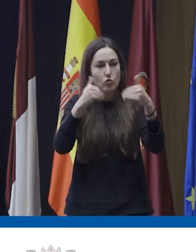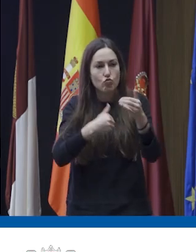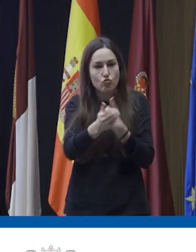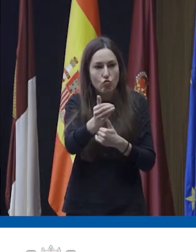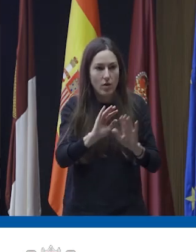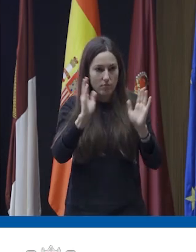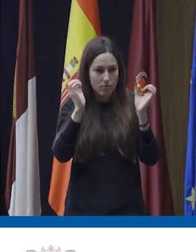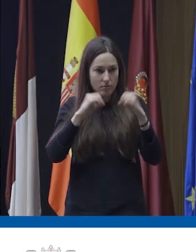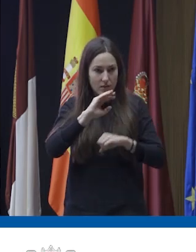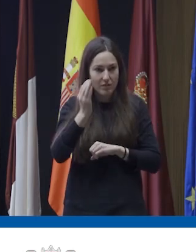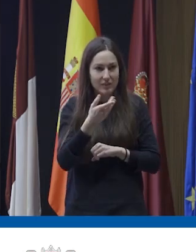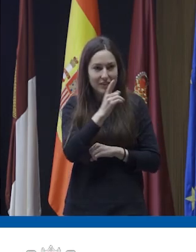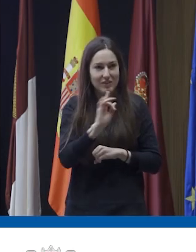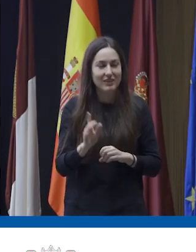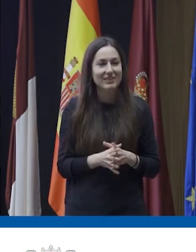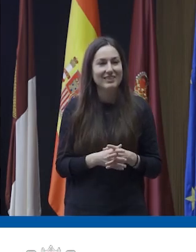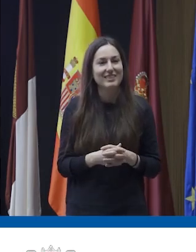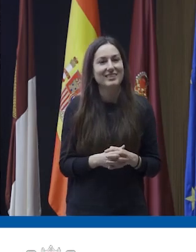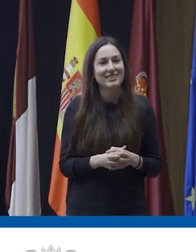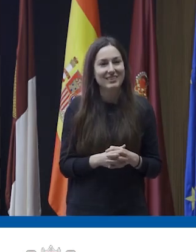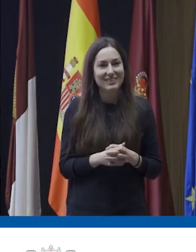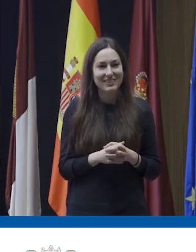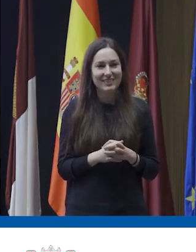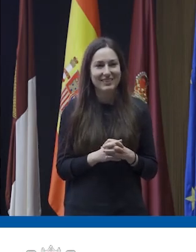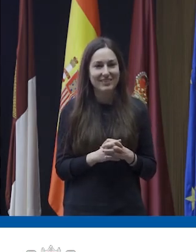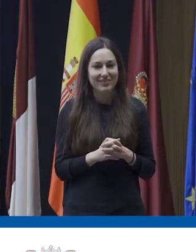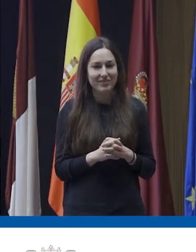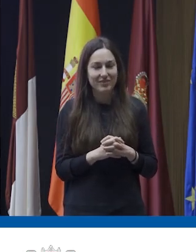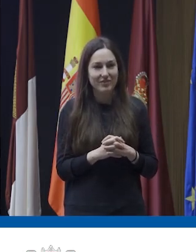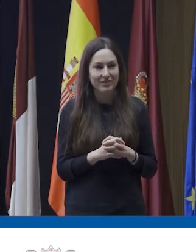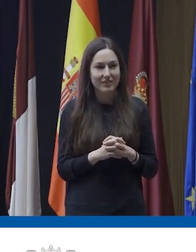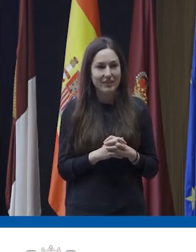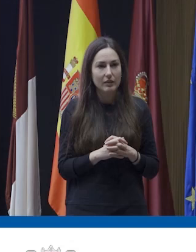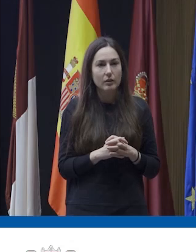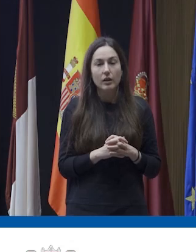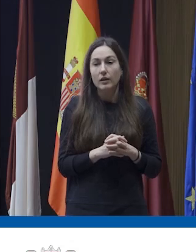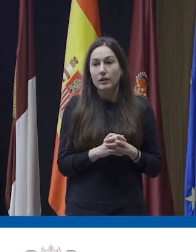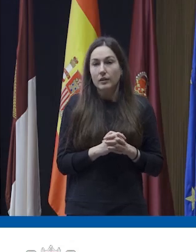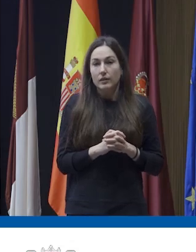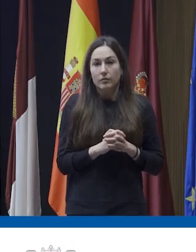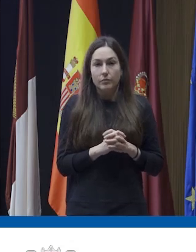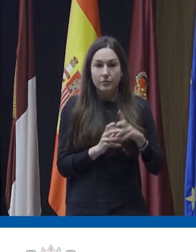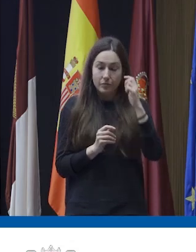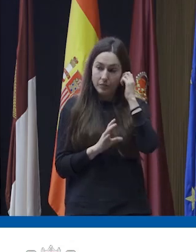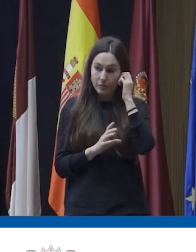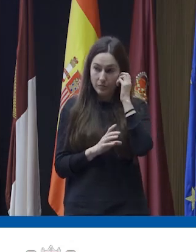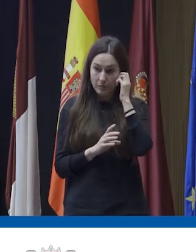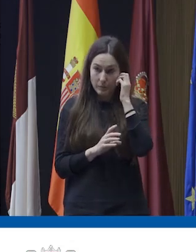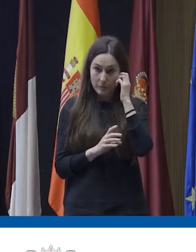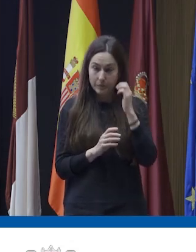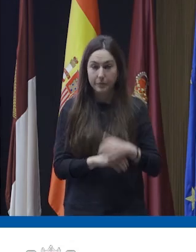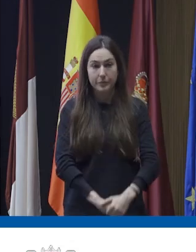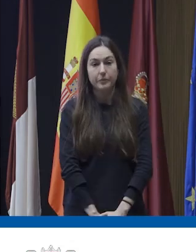Gracias. Ah, vale, que eran... Vale, la misma pregunta. Vale. Sí, de